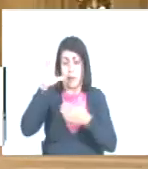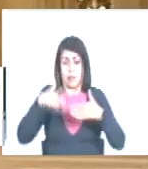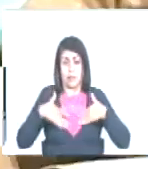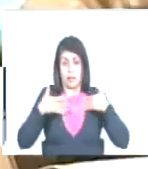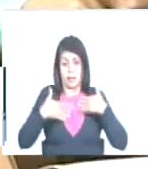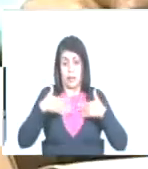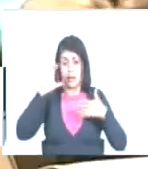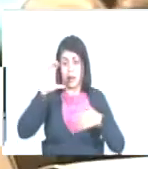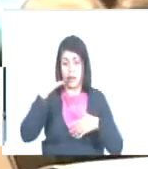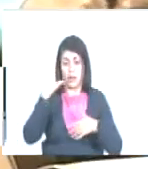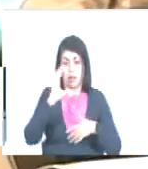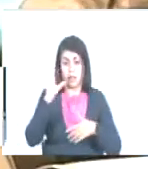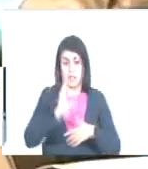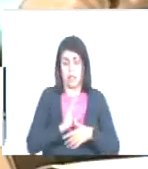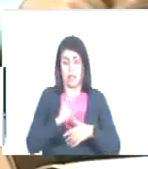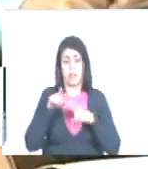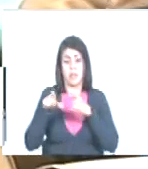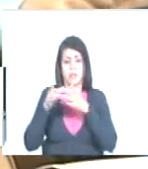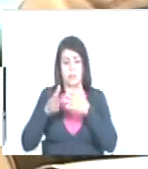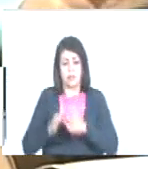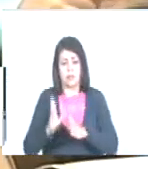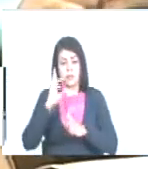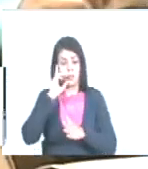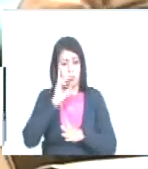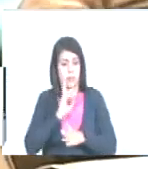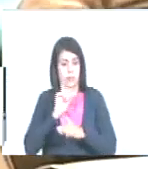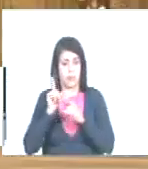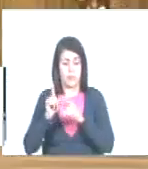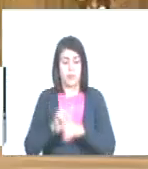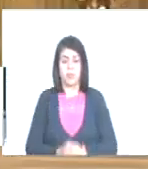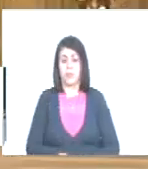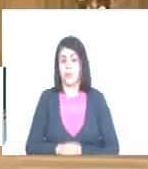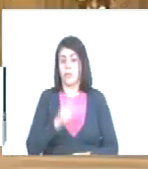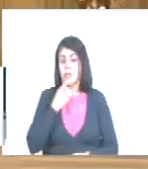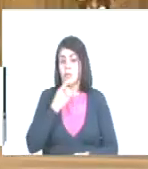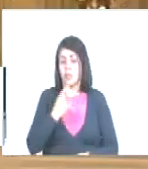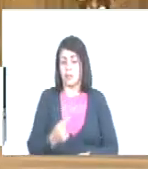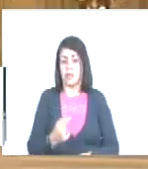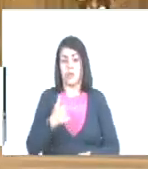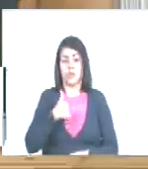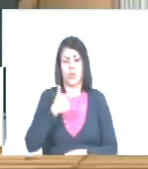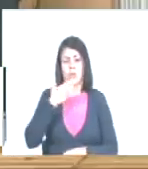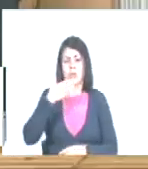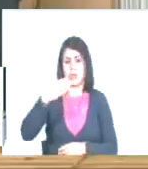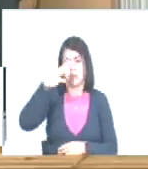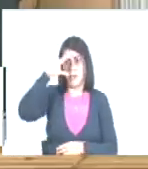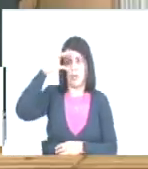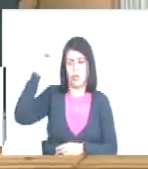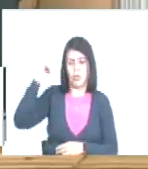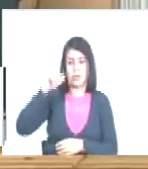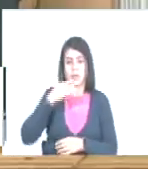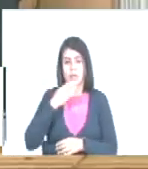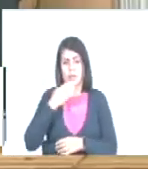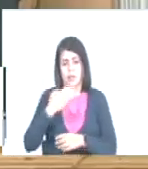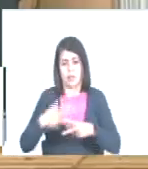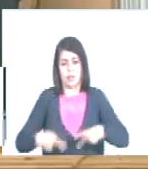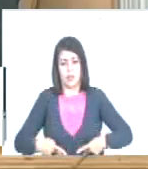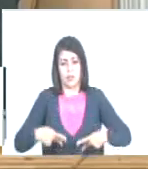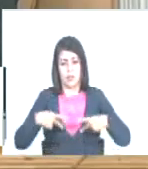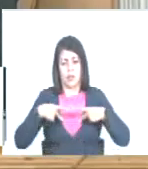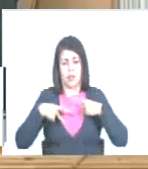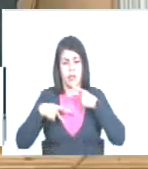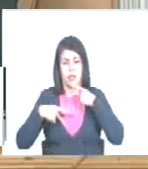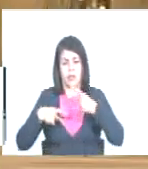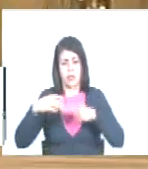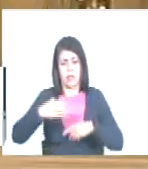en Caracas, la cuna de Bolívar, Nos decía que yo le doy gracias a Dios, le doy gracias a la vida, como dice